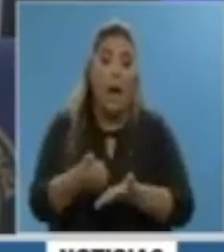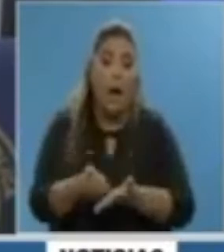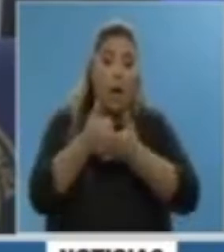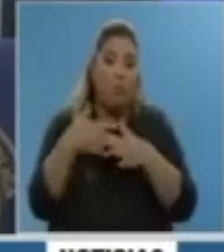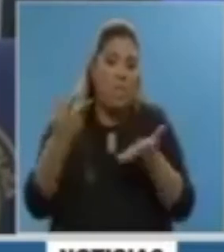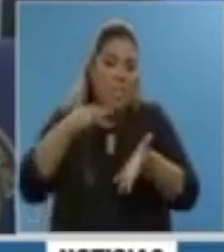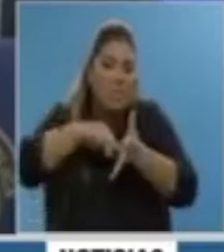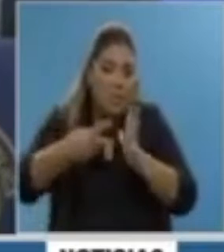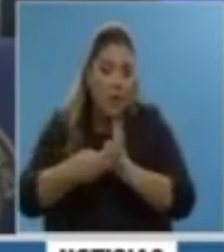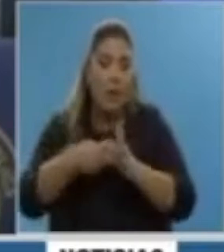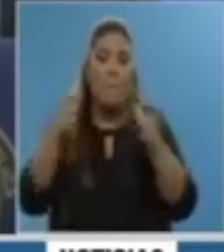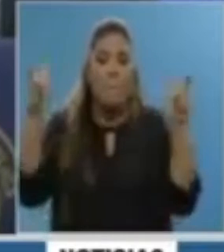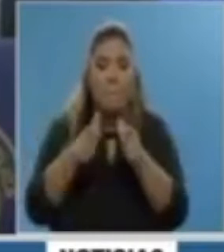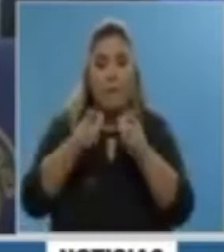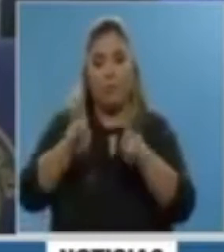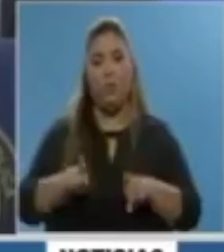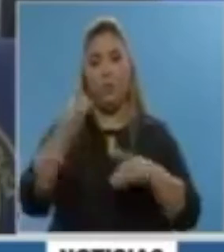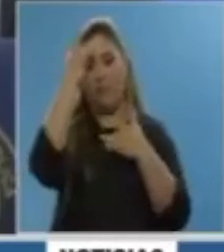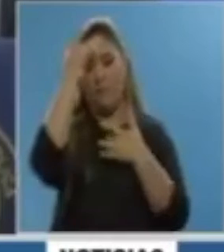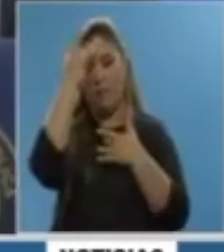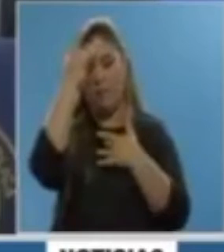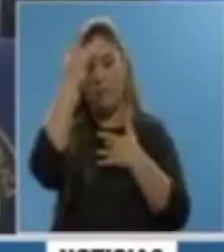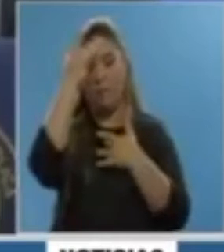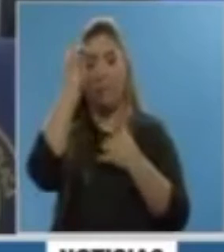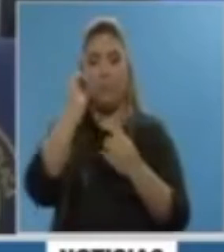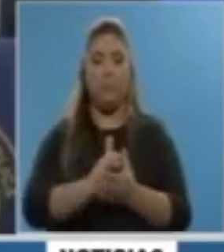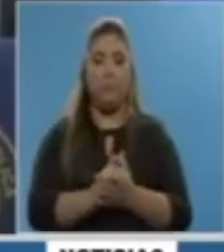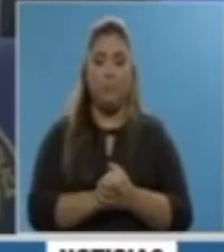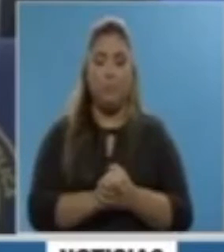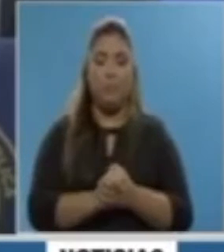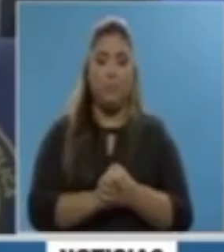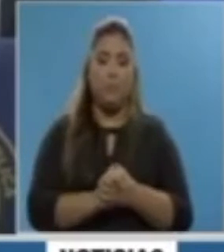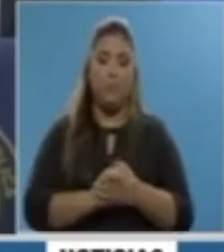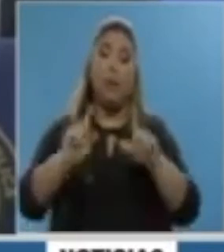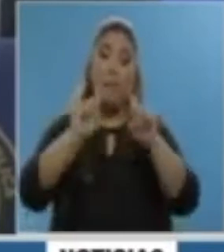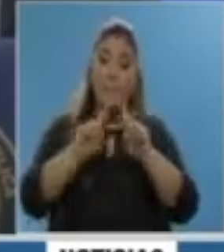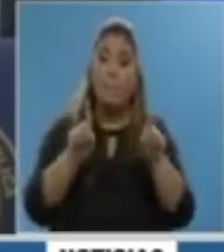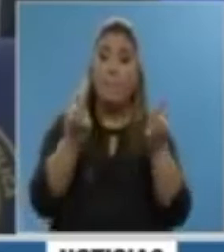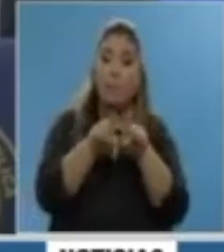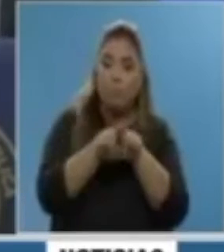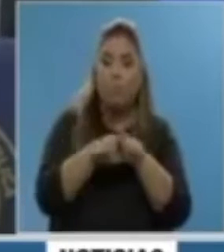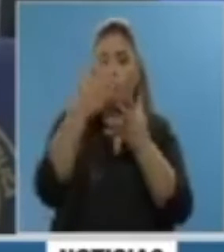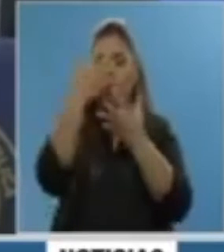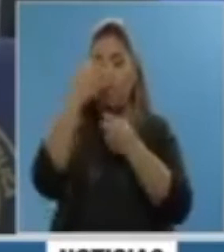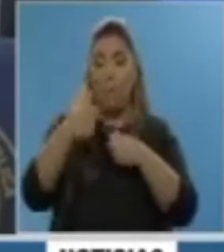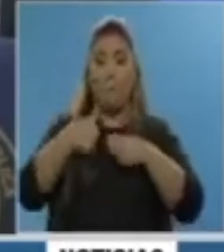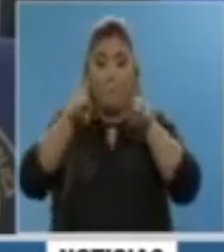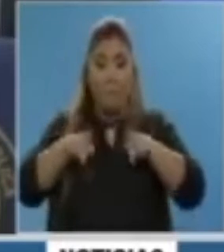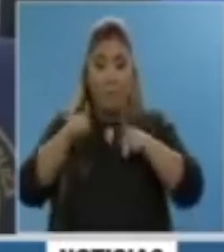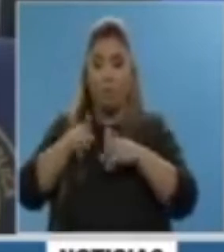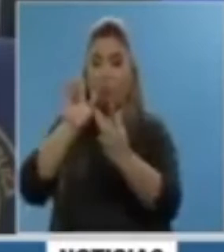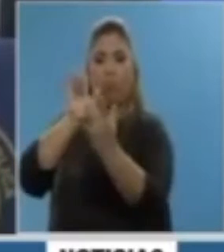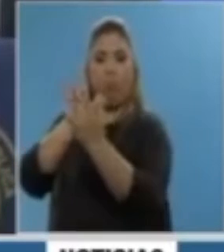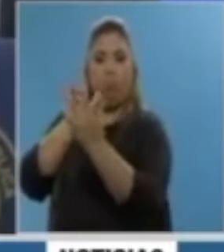influencian. Uno, obviamente el número de casos, pero también la tasa de contactos que cada persona puede